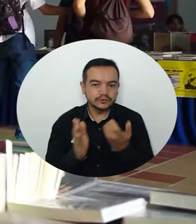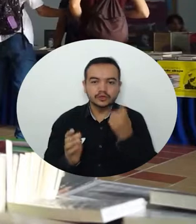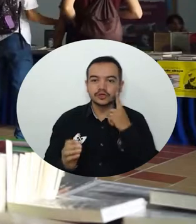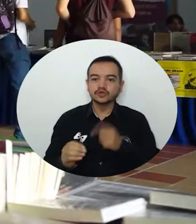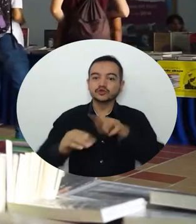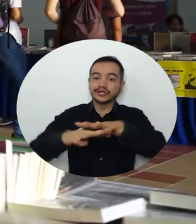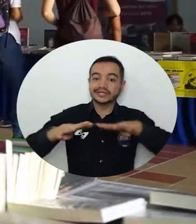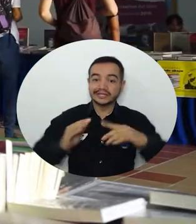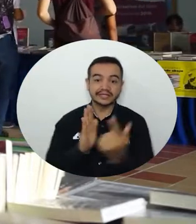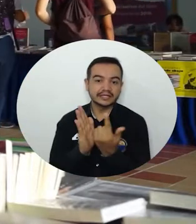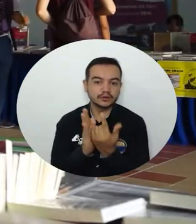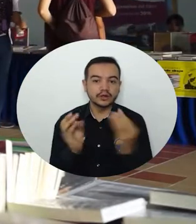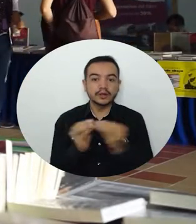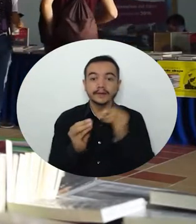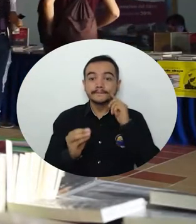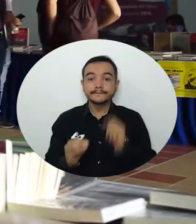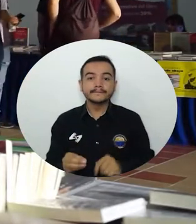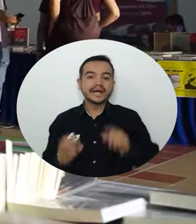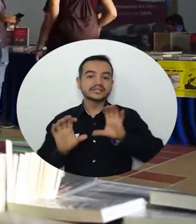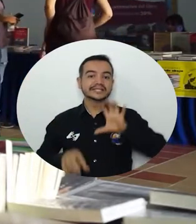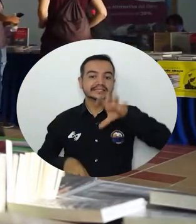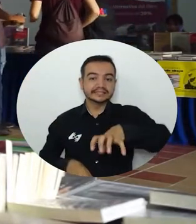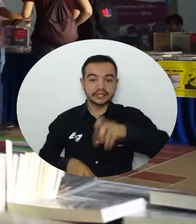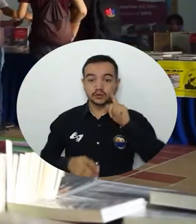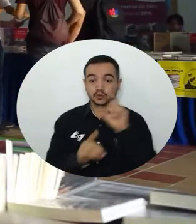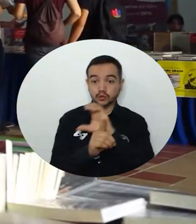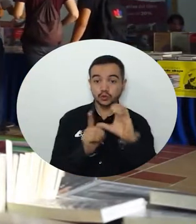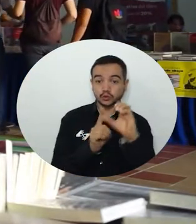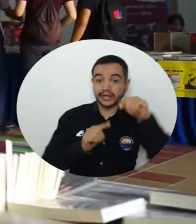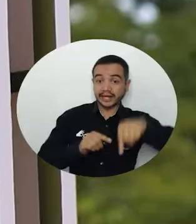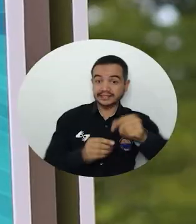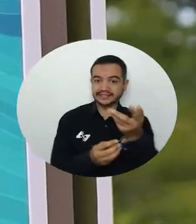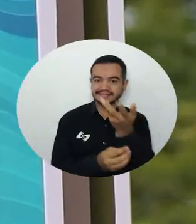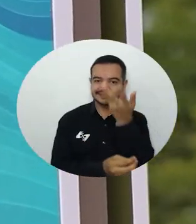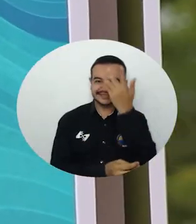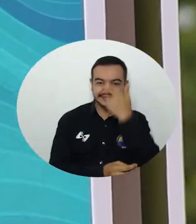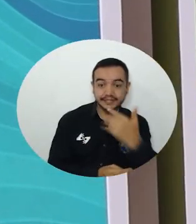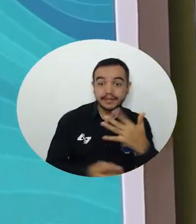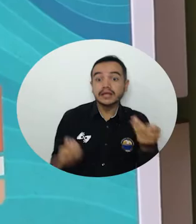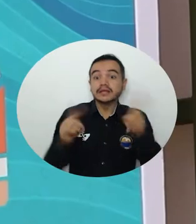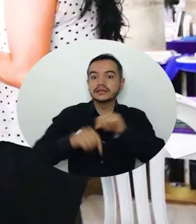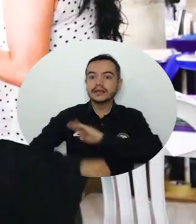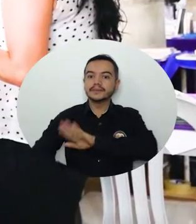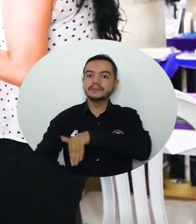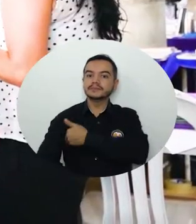Libro, el Centro Cultural de Santa Marta y el Ministerio de Cultura.